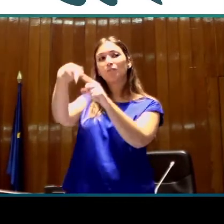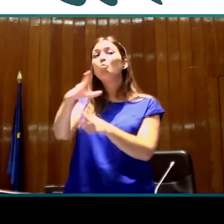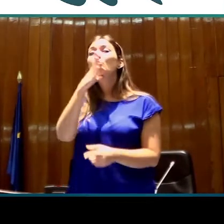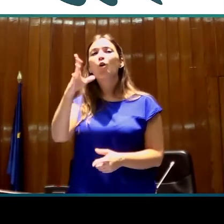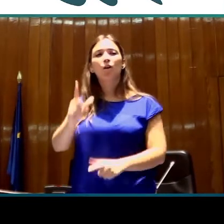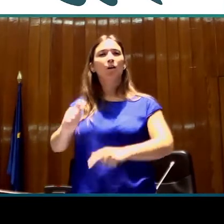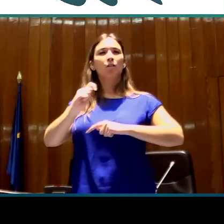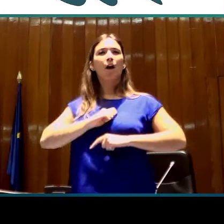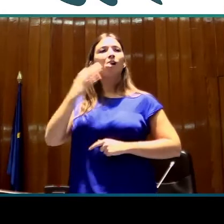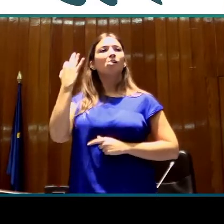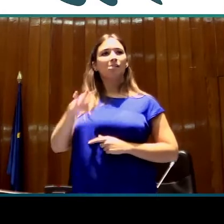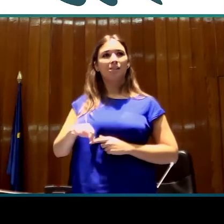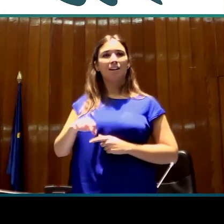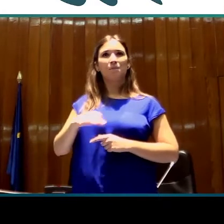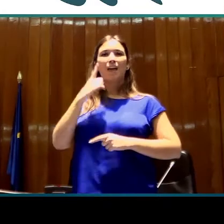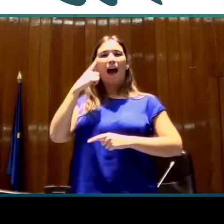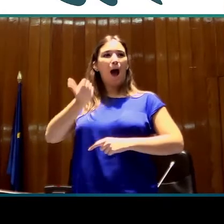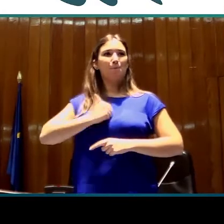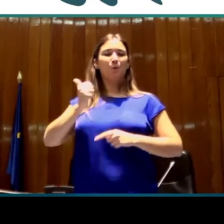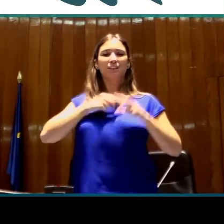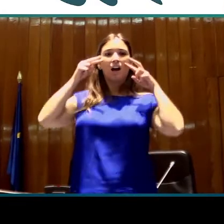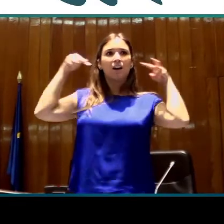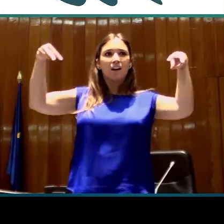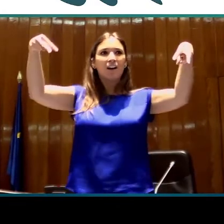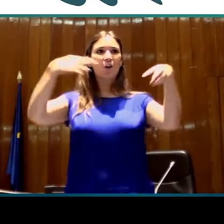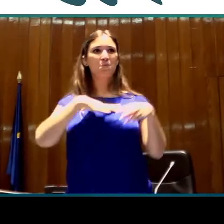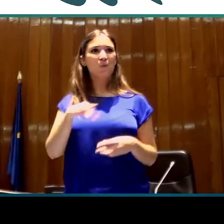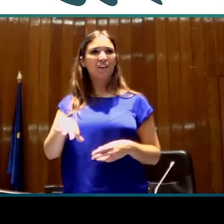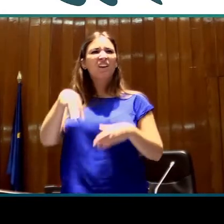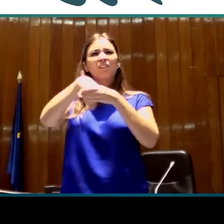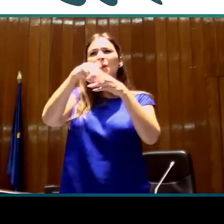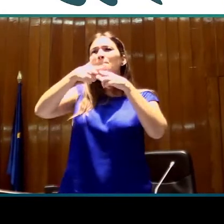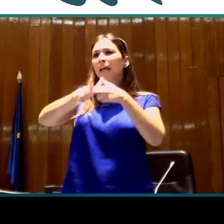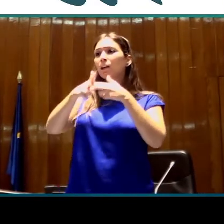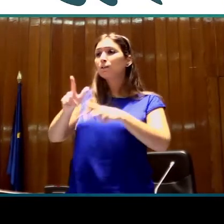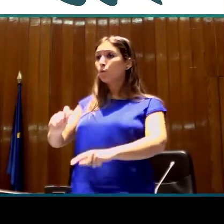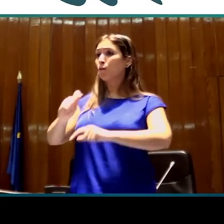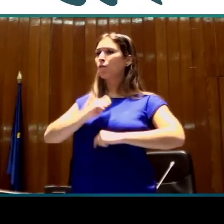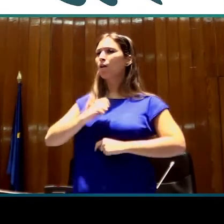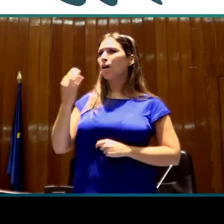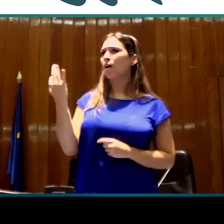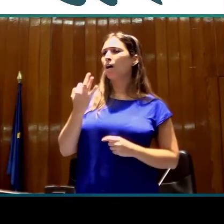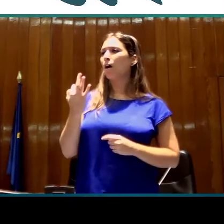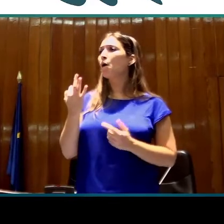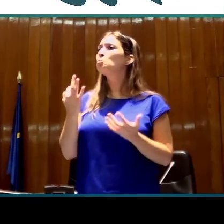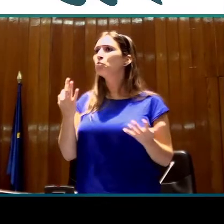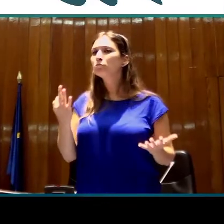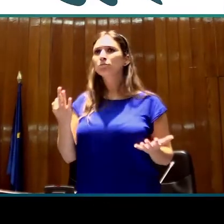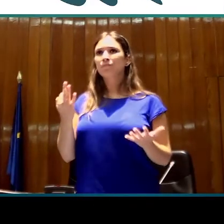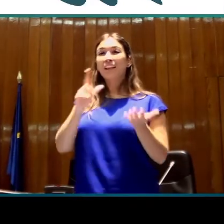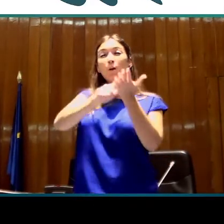permite utilizar más de una ventana para mirar dentro cuáles son los mecanismos que nos permiten